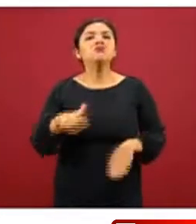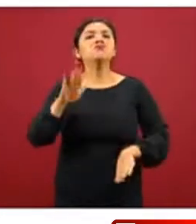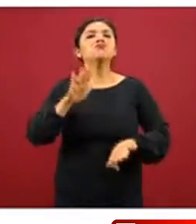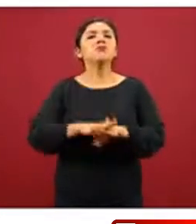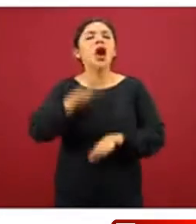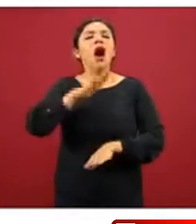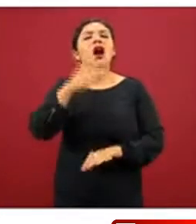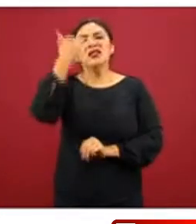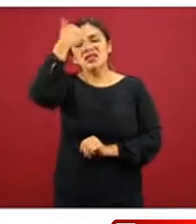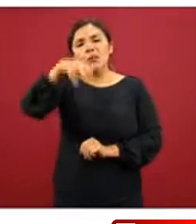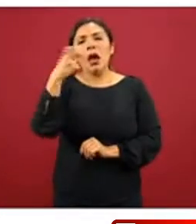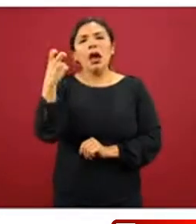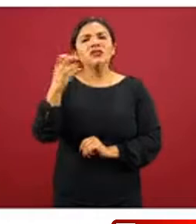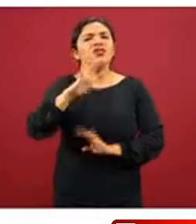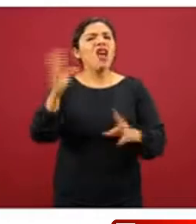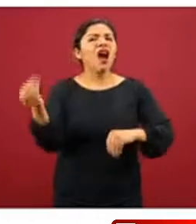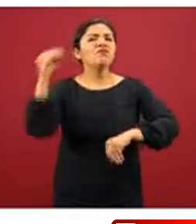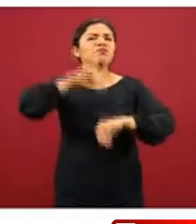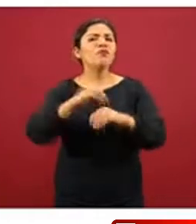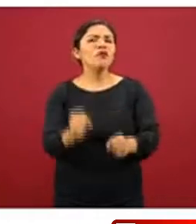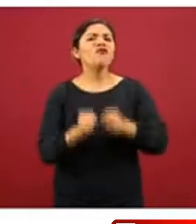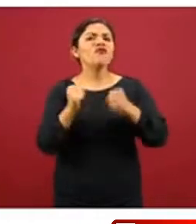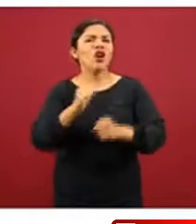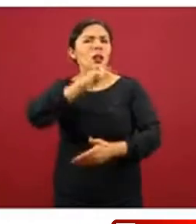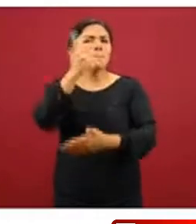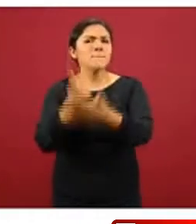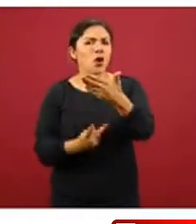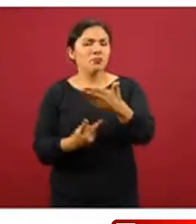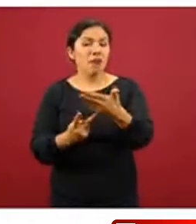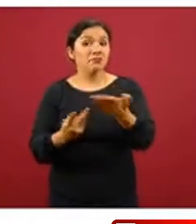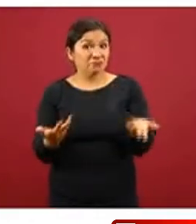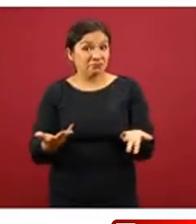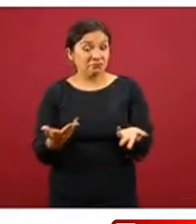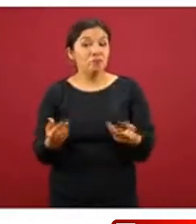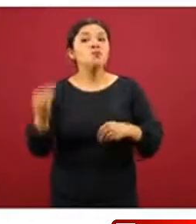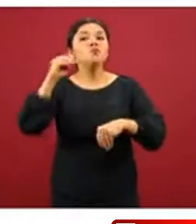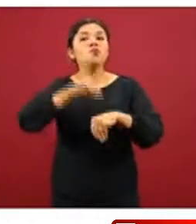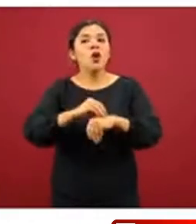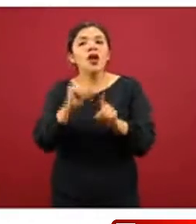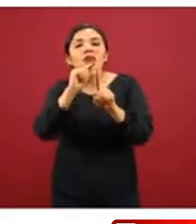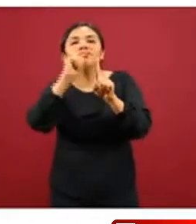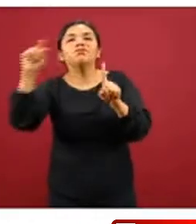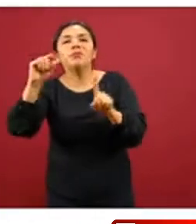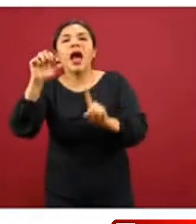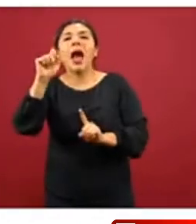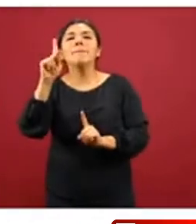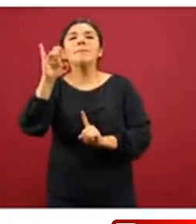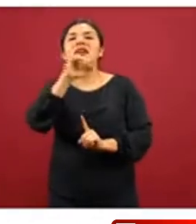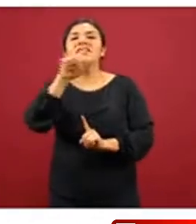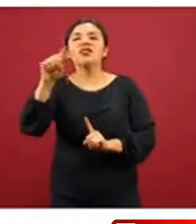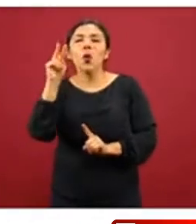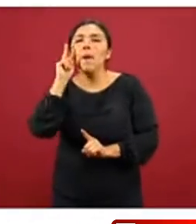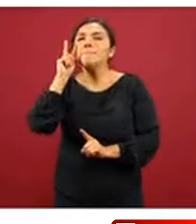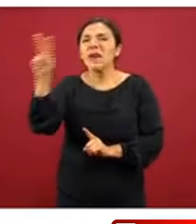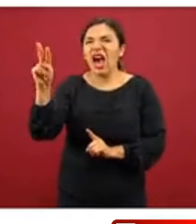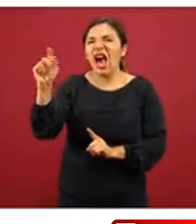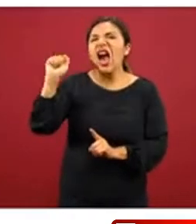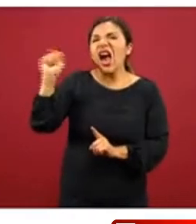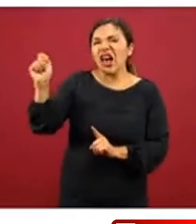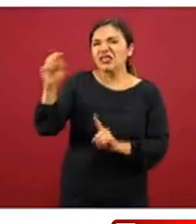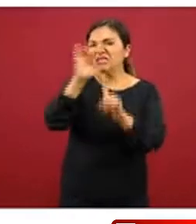ventaja de que esto ya está muy cimentado y ¿qué creen? Le puso un apellido que estamos viéndolo en la pantalla,